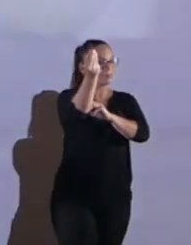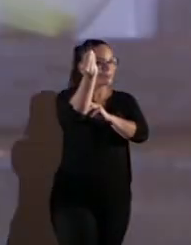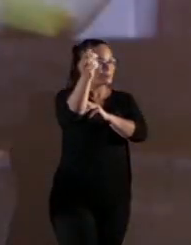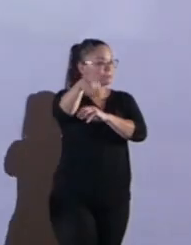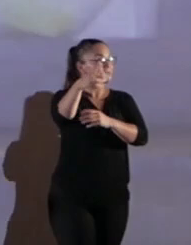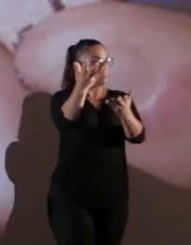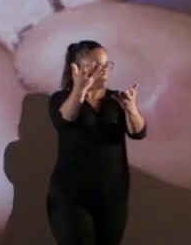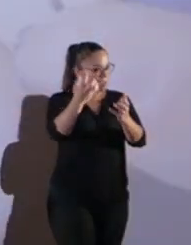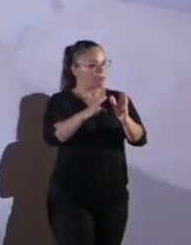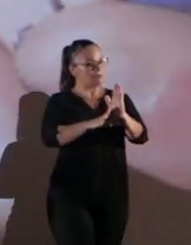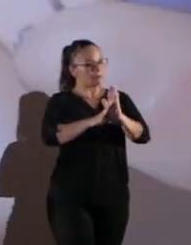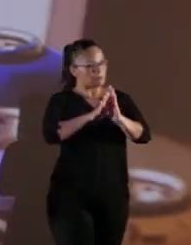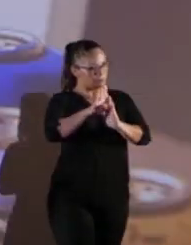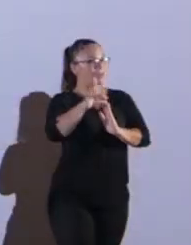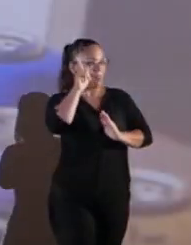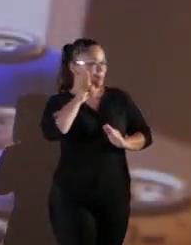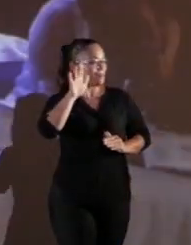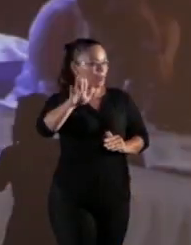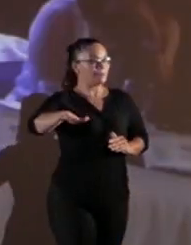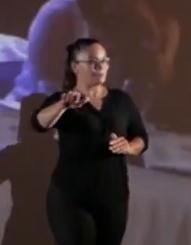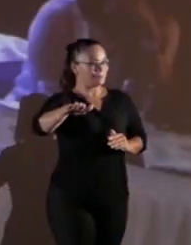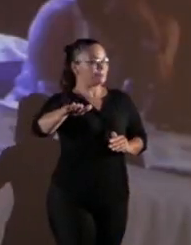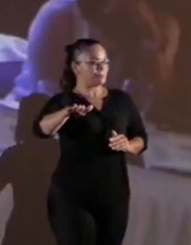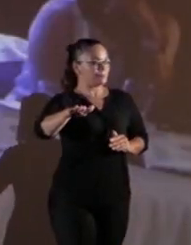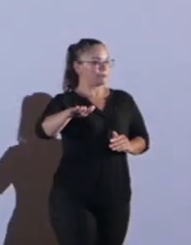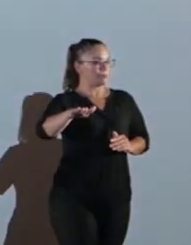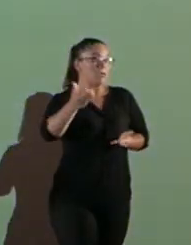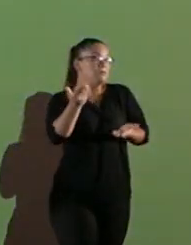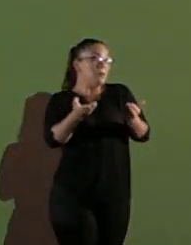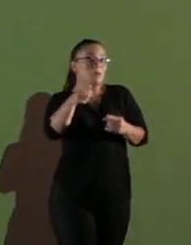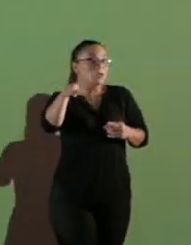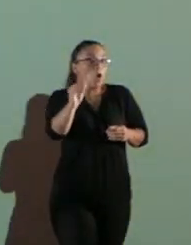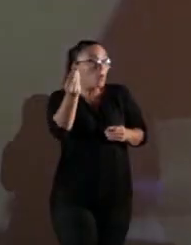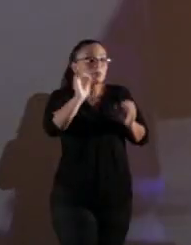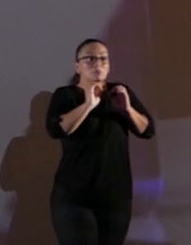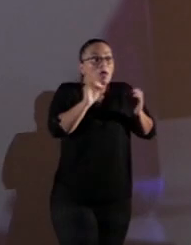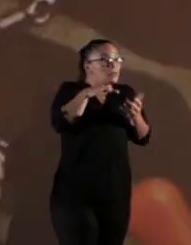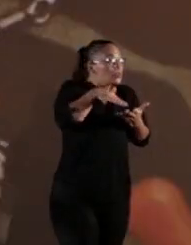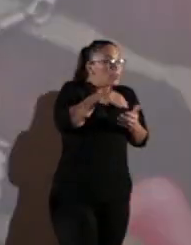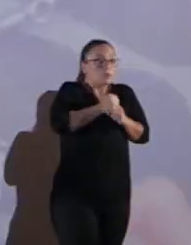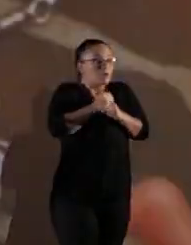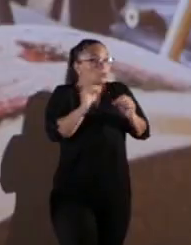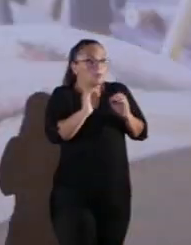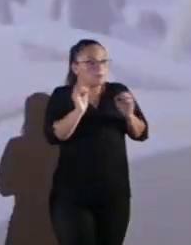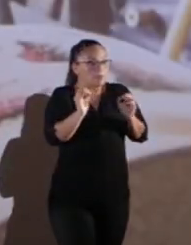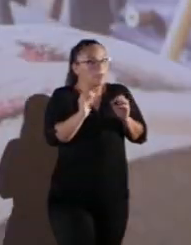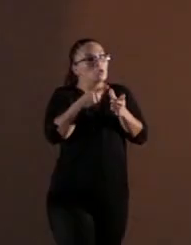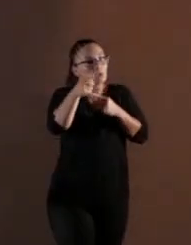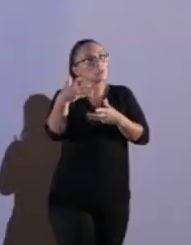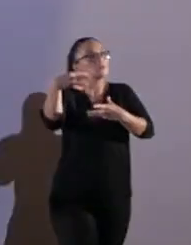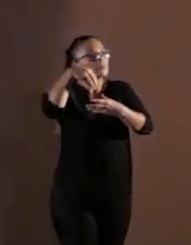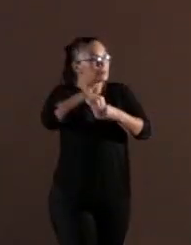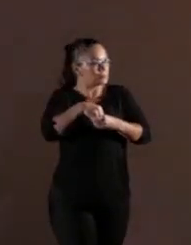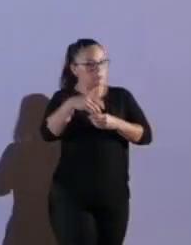quieren salir adelante de limón que en este momento no estaban estudiando ni trabajando para que sean parte de un proceso y entre